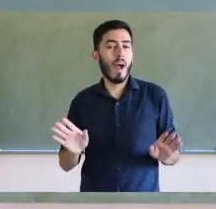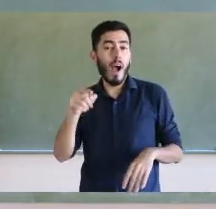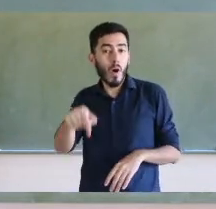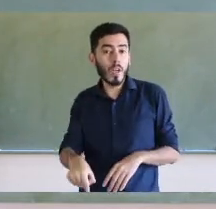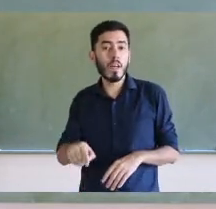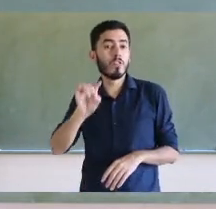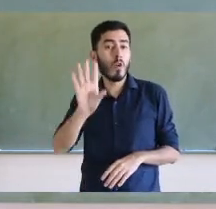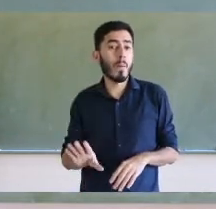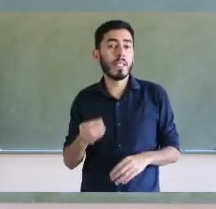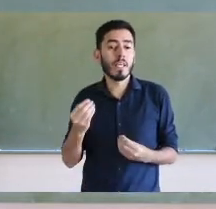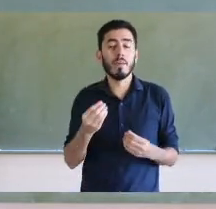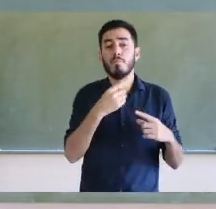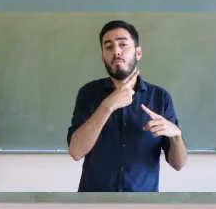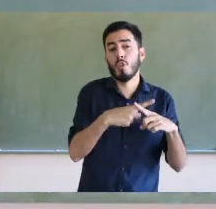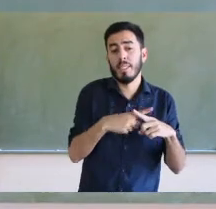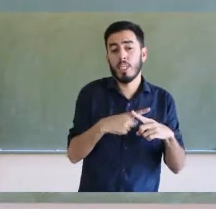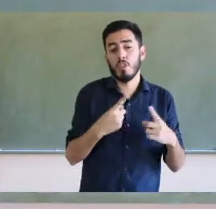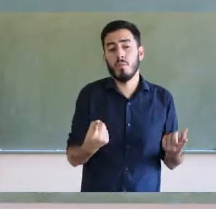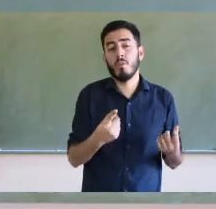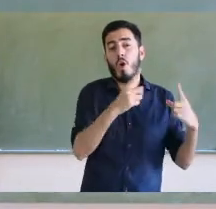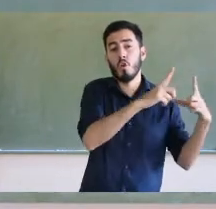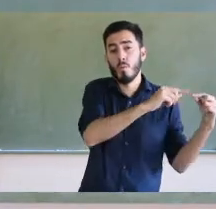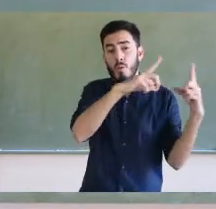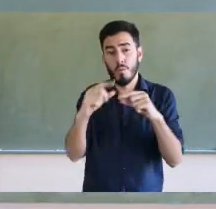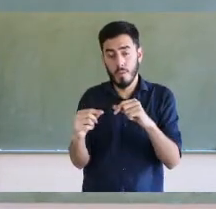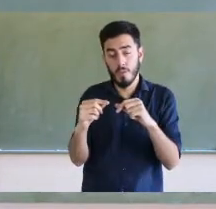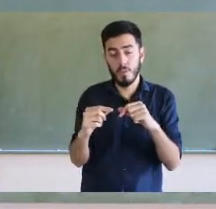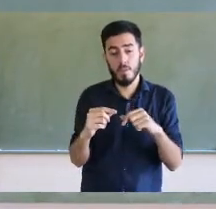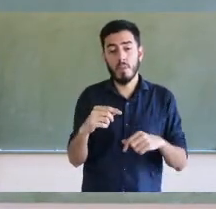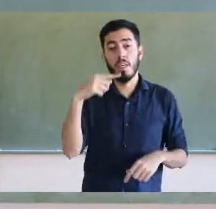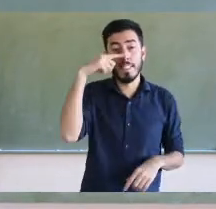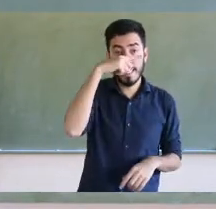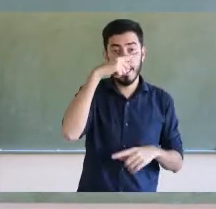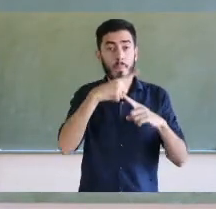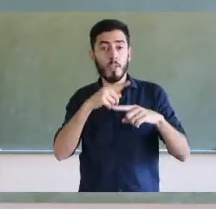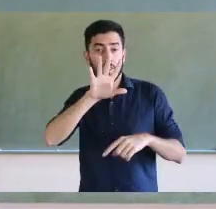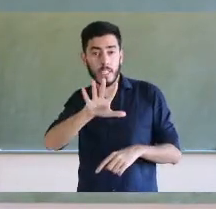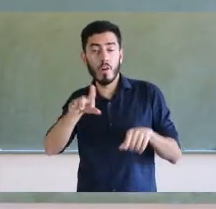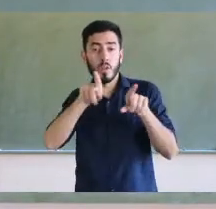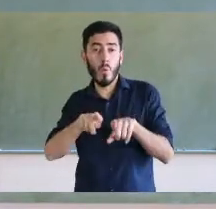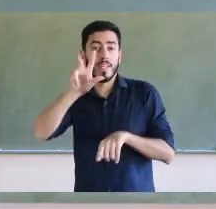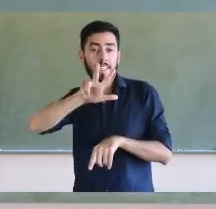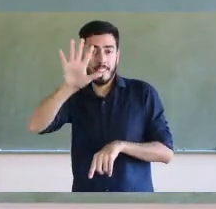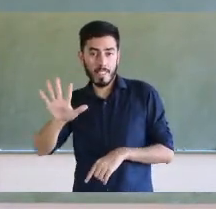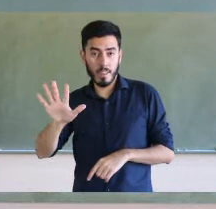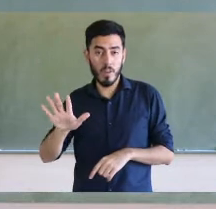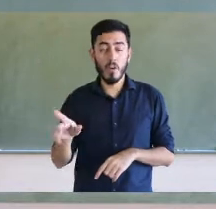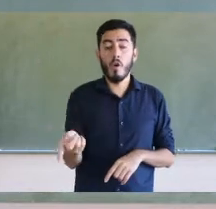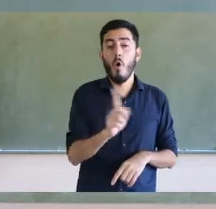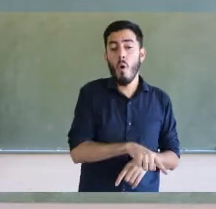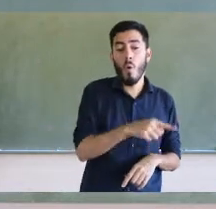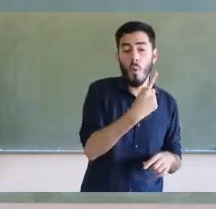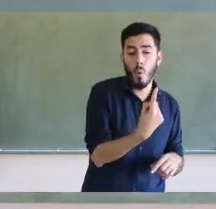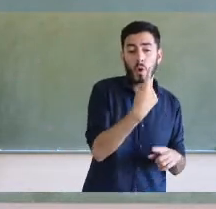solamente ahora multiplicamos numerador por numerador. 7 por 5, 35. Y